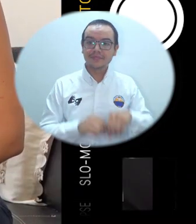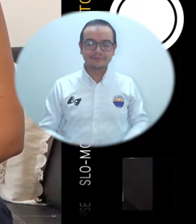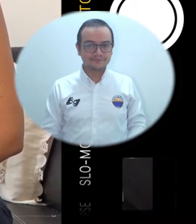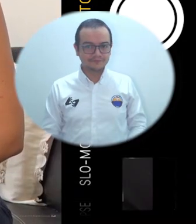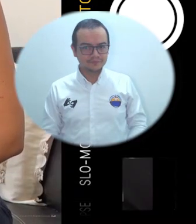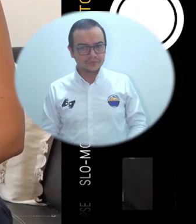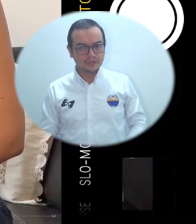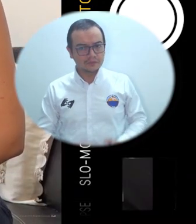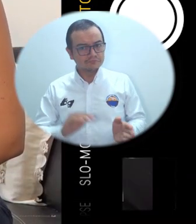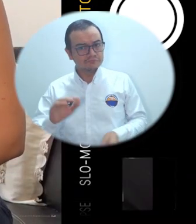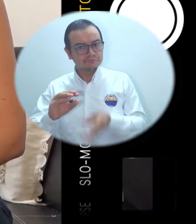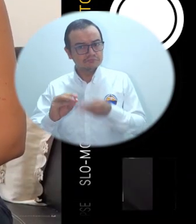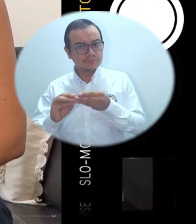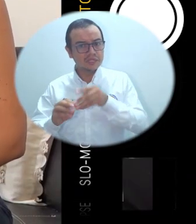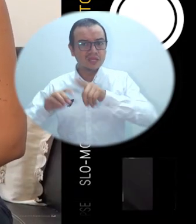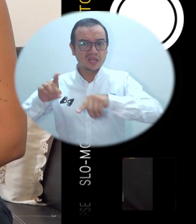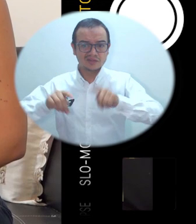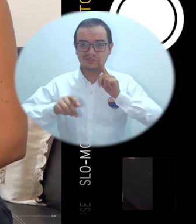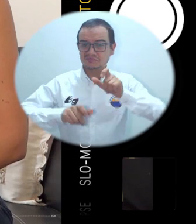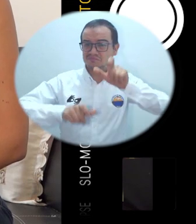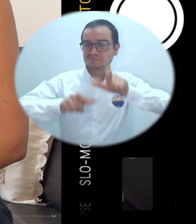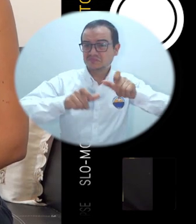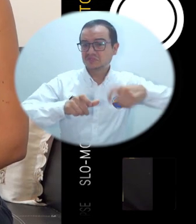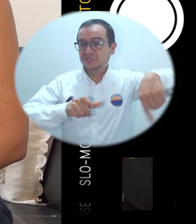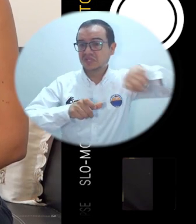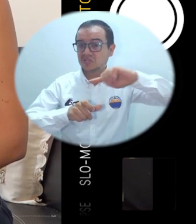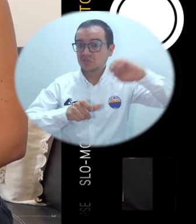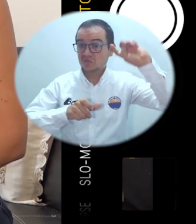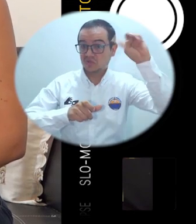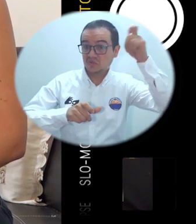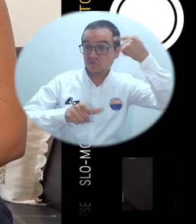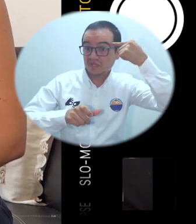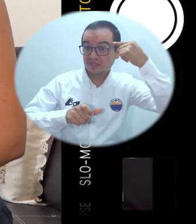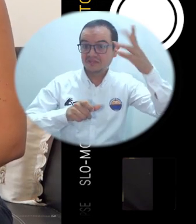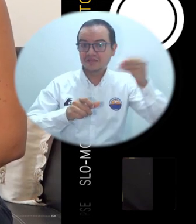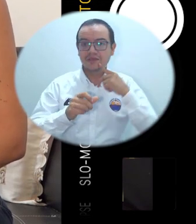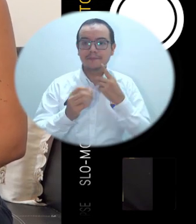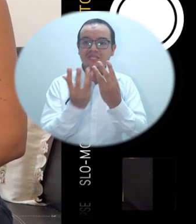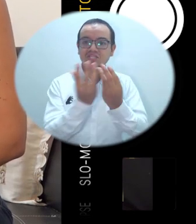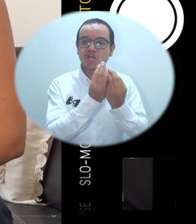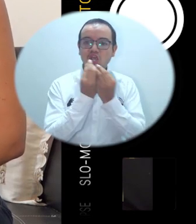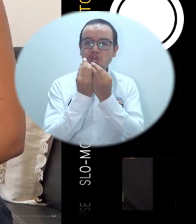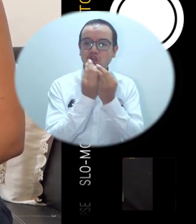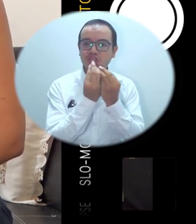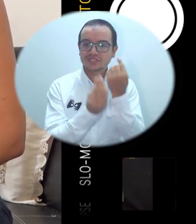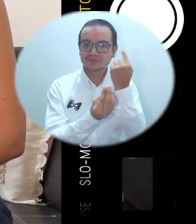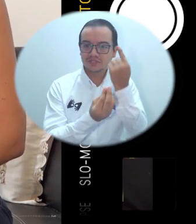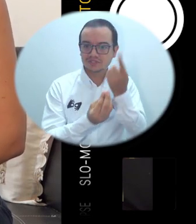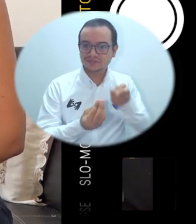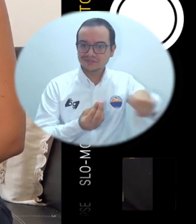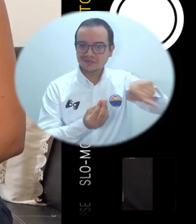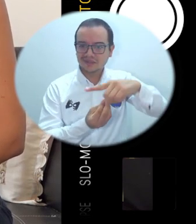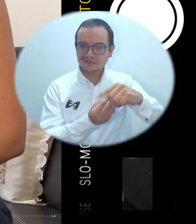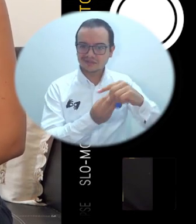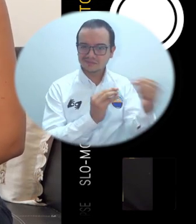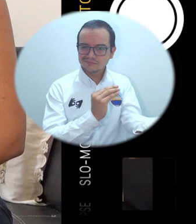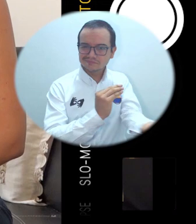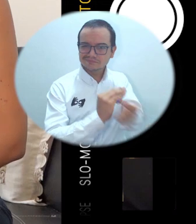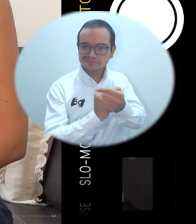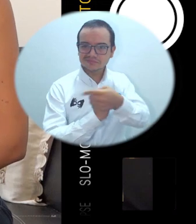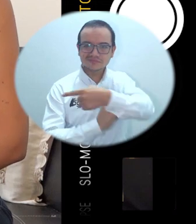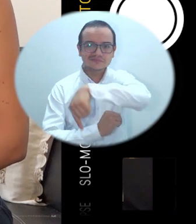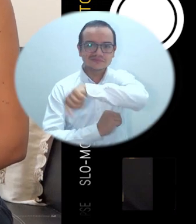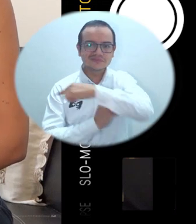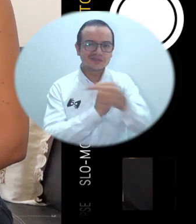injustificadas acusaciones que diferentes miembros del gobierno departamental y concejales del Magdalena han dirigido a los consejeros tras la votación,